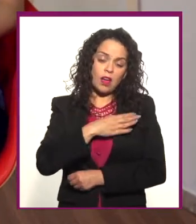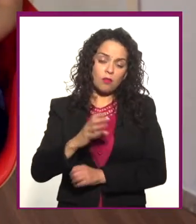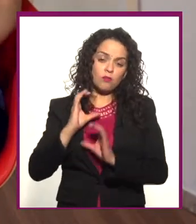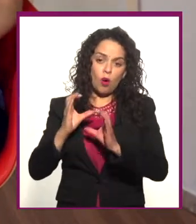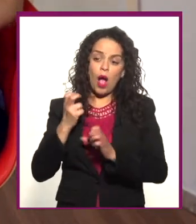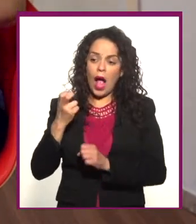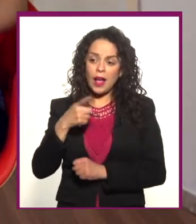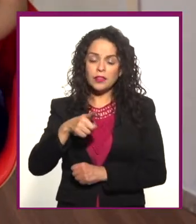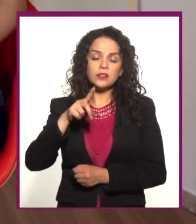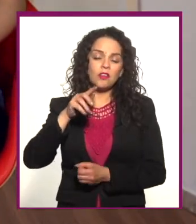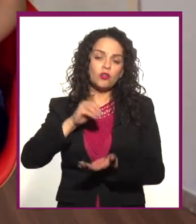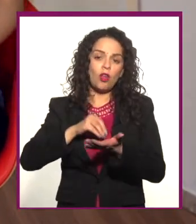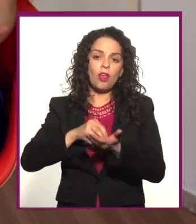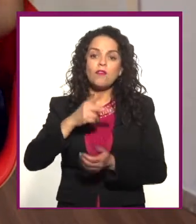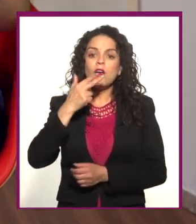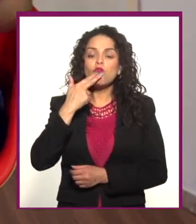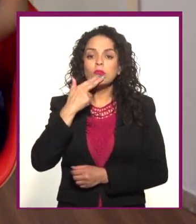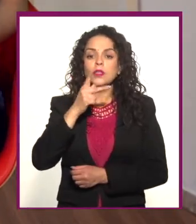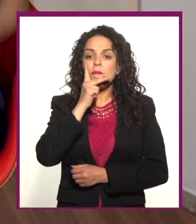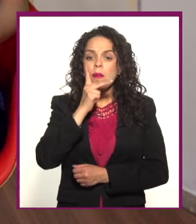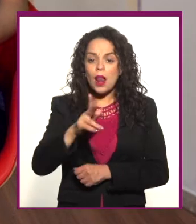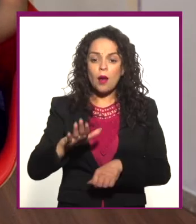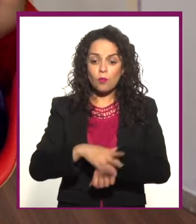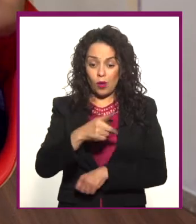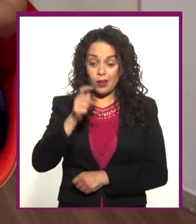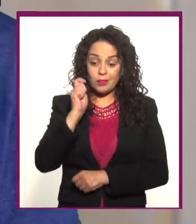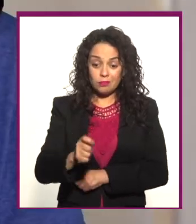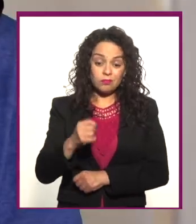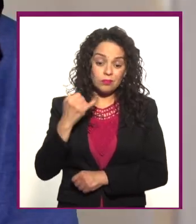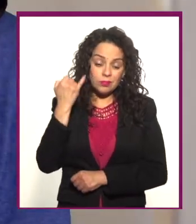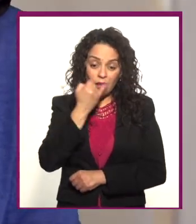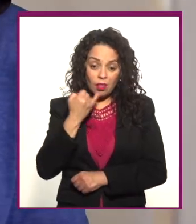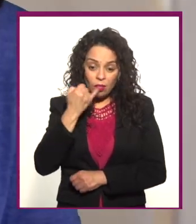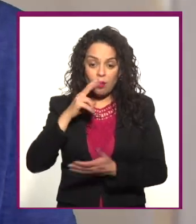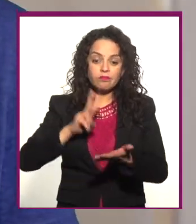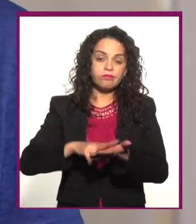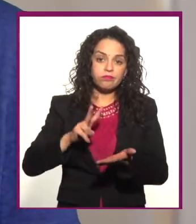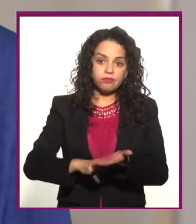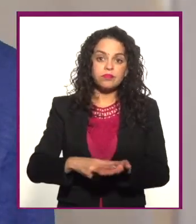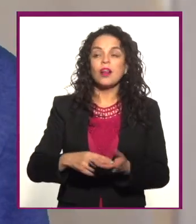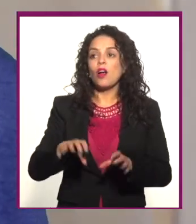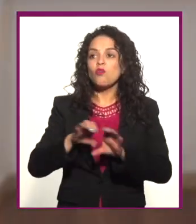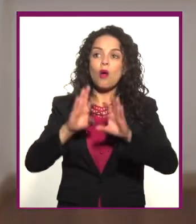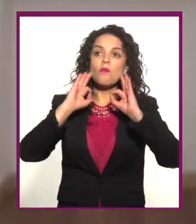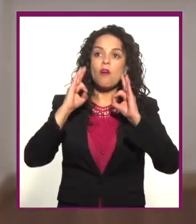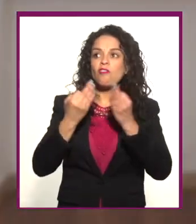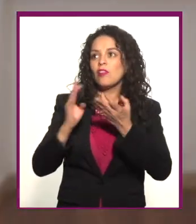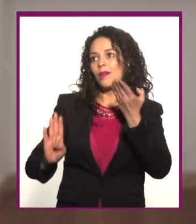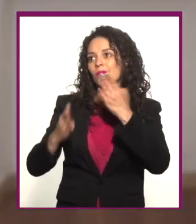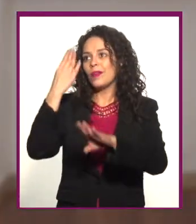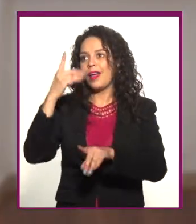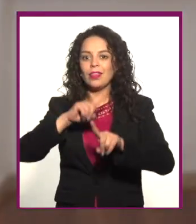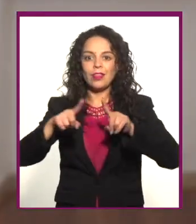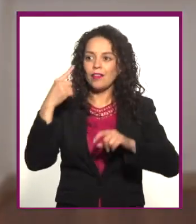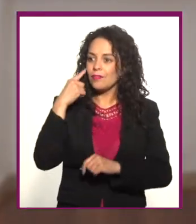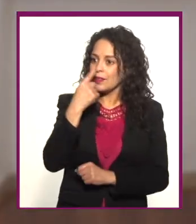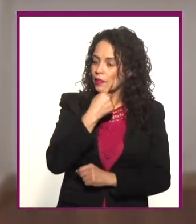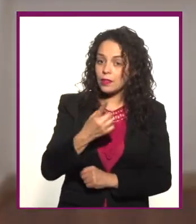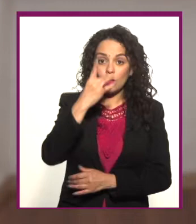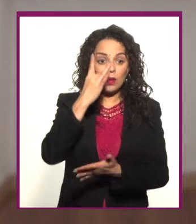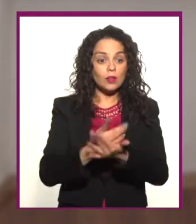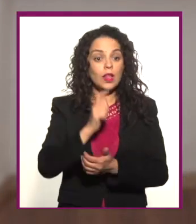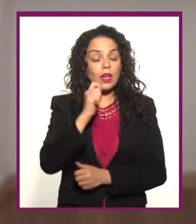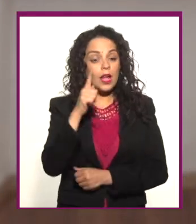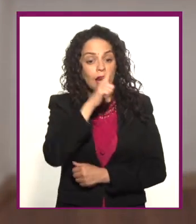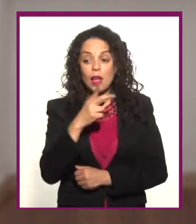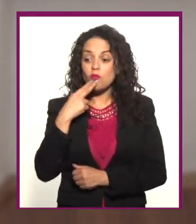que conservamos esas palabras, que además de todo enriquece nuestro idioma y nuestra forma de ver el mundo. En cuanto a la preservación, no solo de la